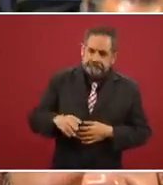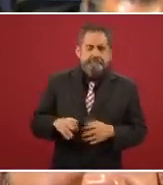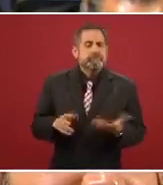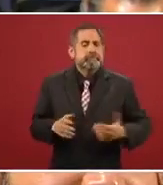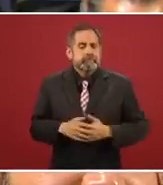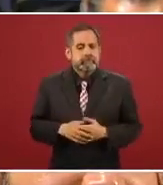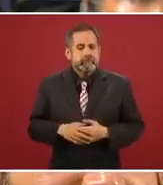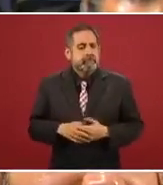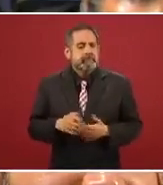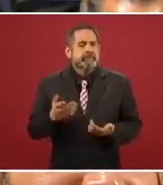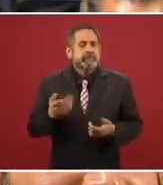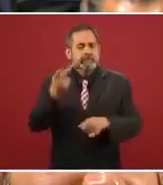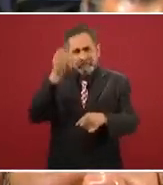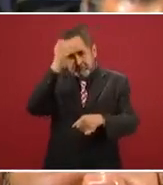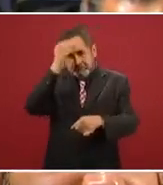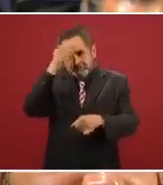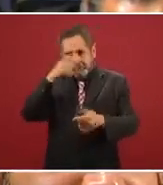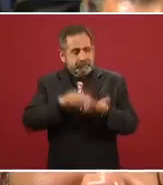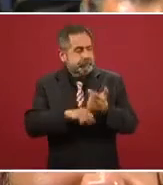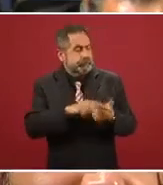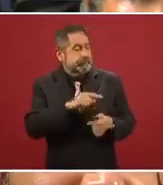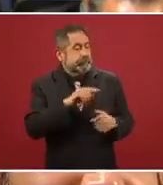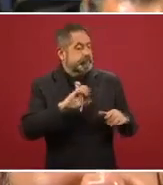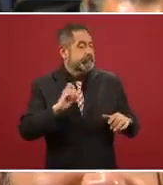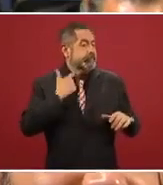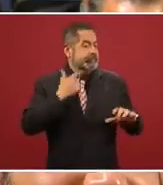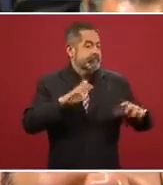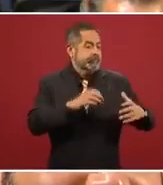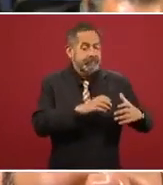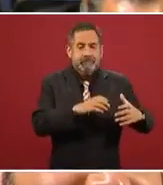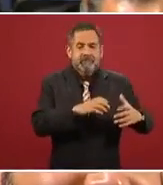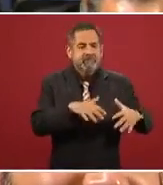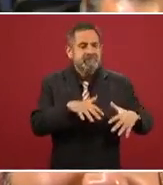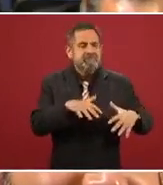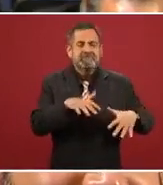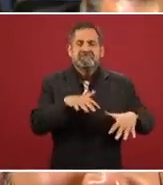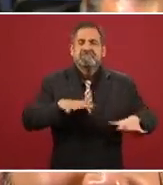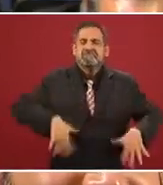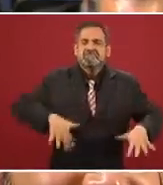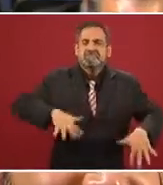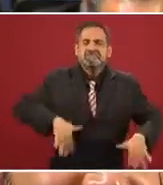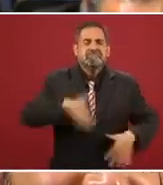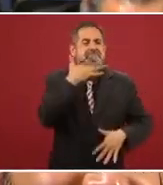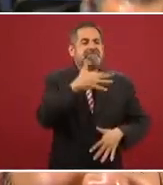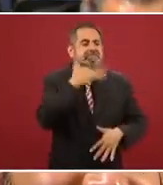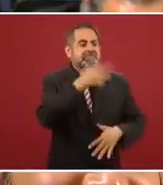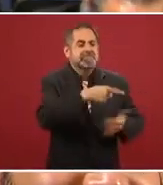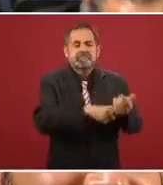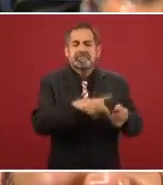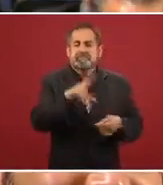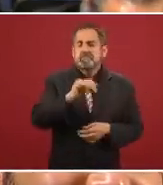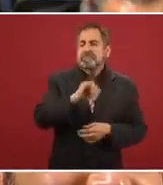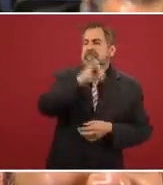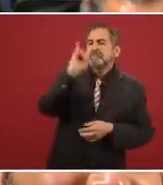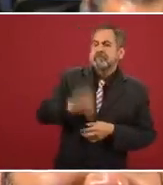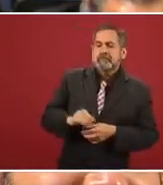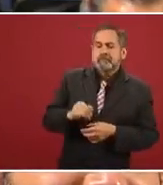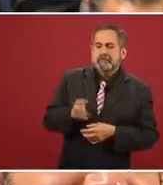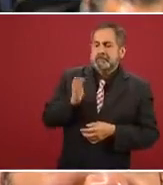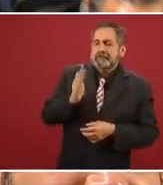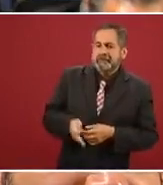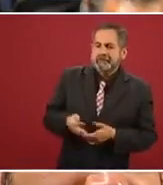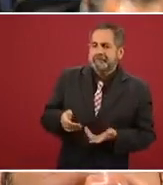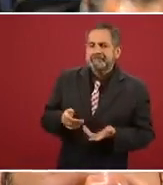estas pataletas de estos corruptos y cobardes que nunca van a aceptar ni van a